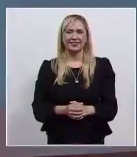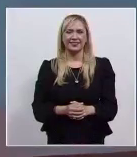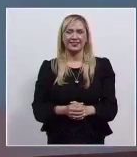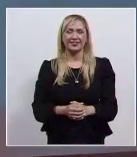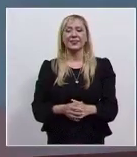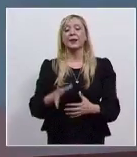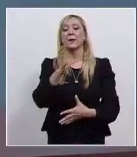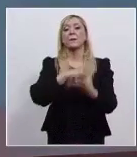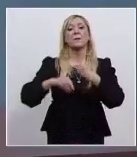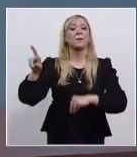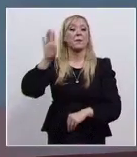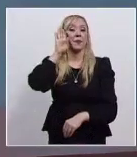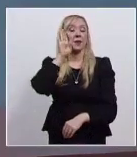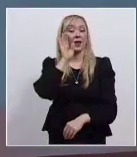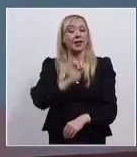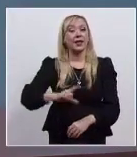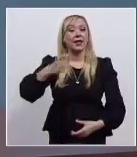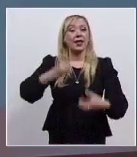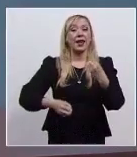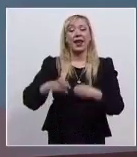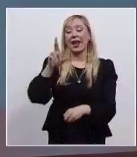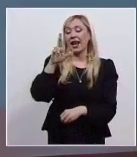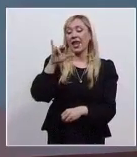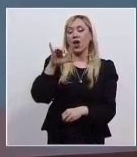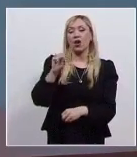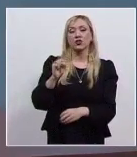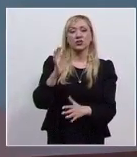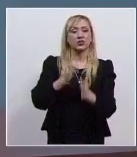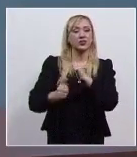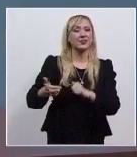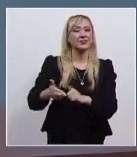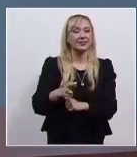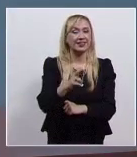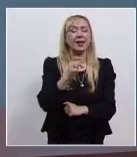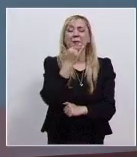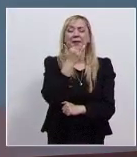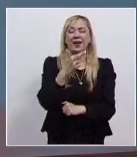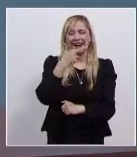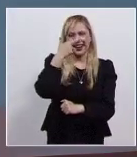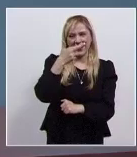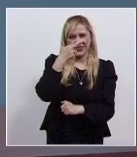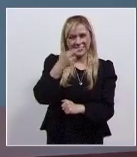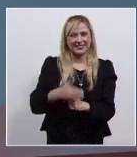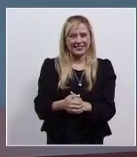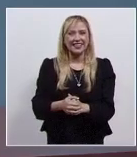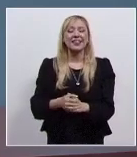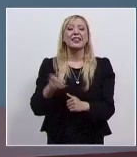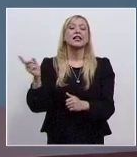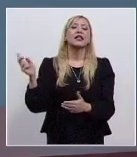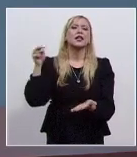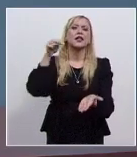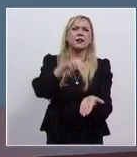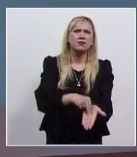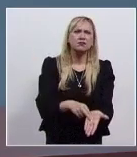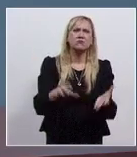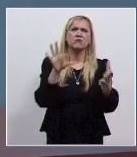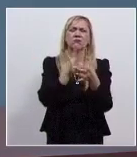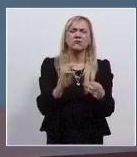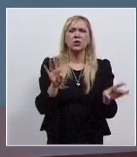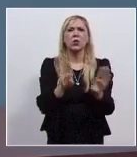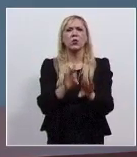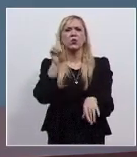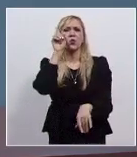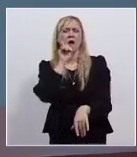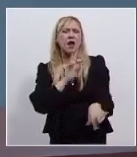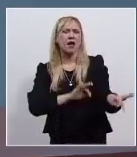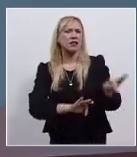Por su parte, la ministra Margarita Ríos Farjat inauguró y ofreció una conferencia magistral en el Congreso sobre la doble jornada laboral